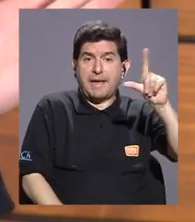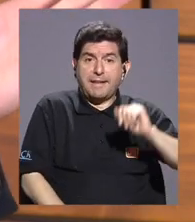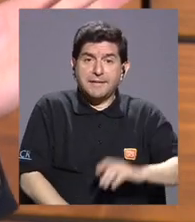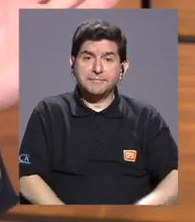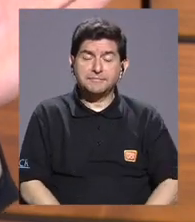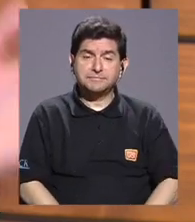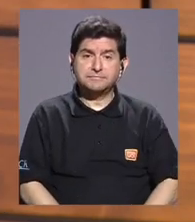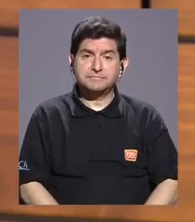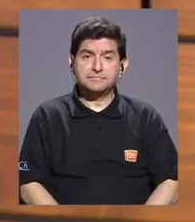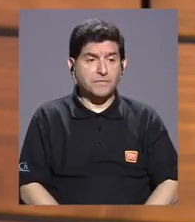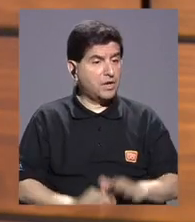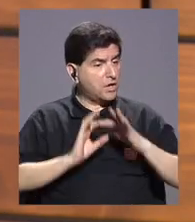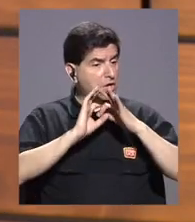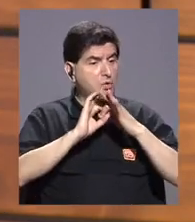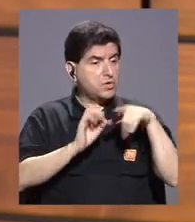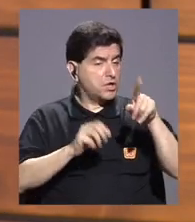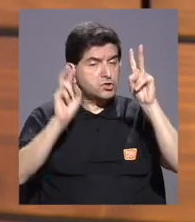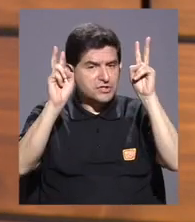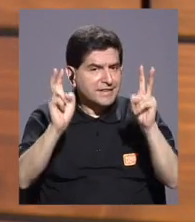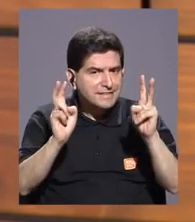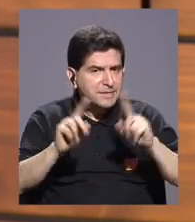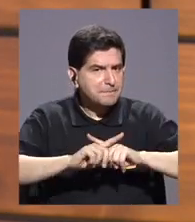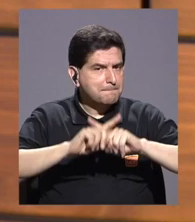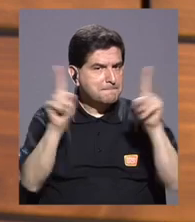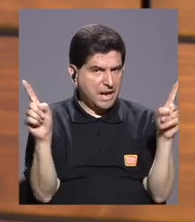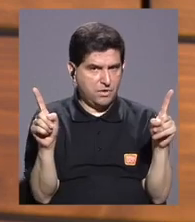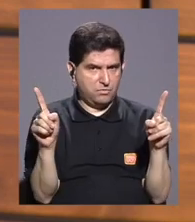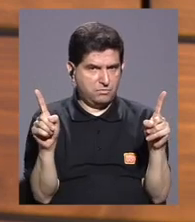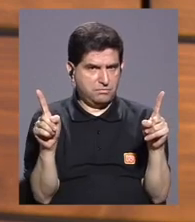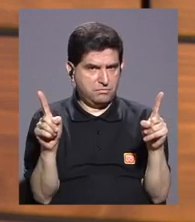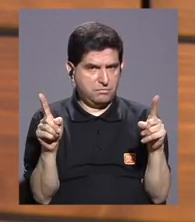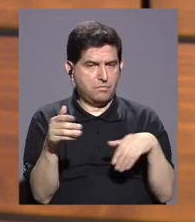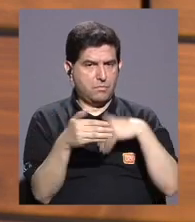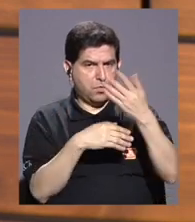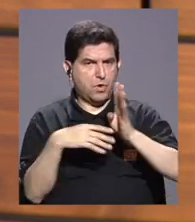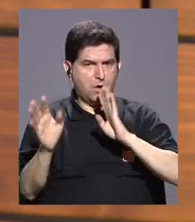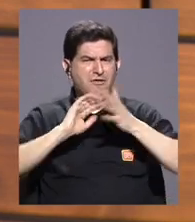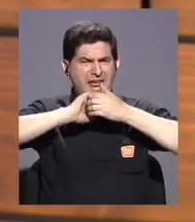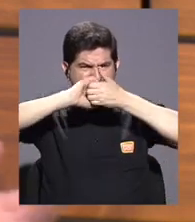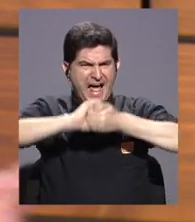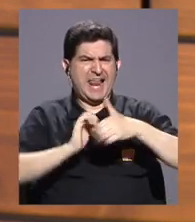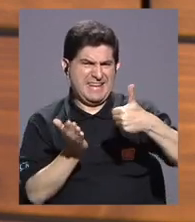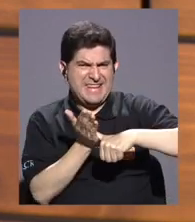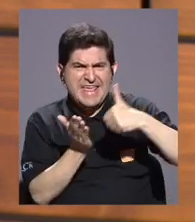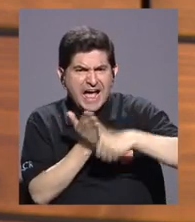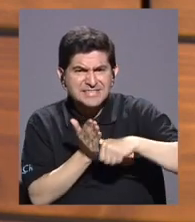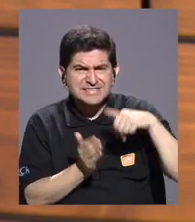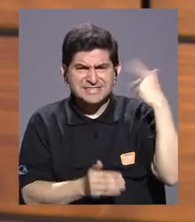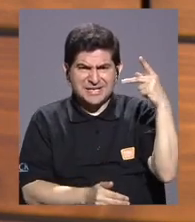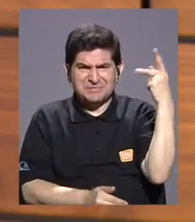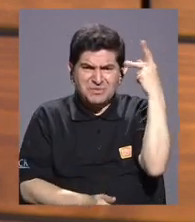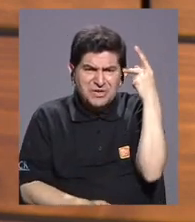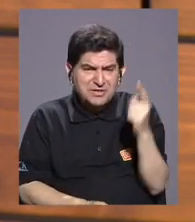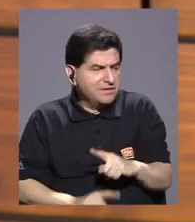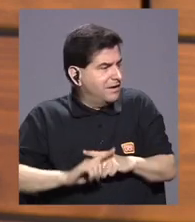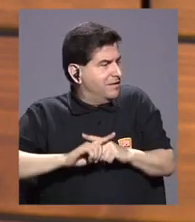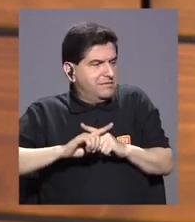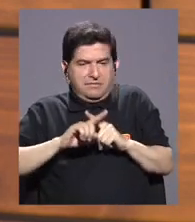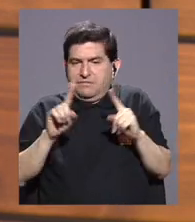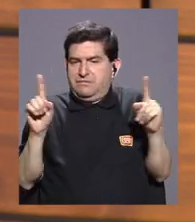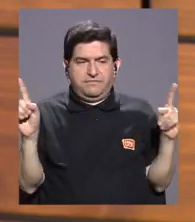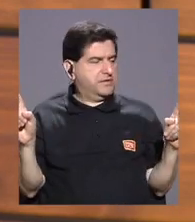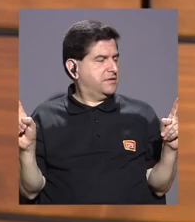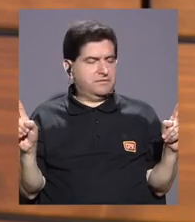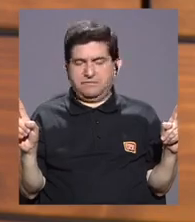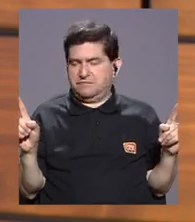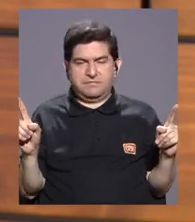los libertarios. Y vamos juntos en ese tema. Pero claro, de ahí hablar de alianza electoral o alianza política, hay